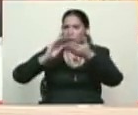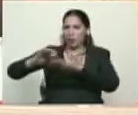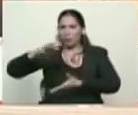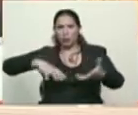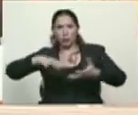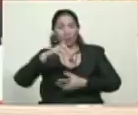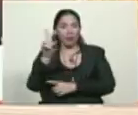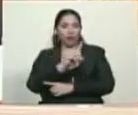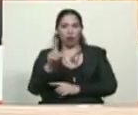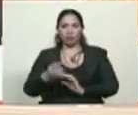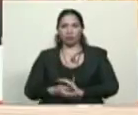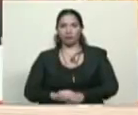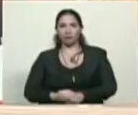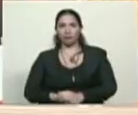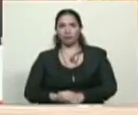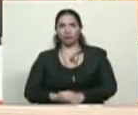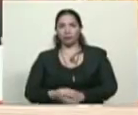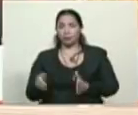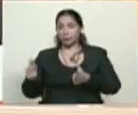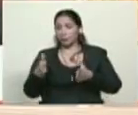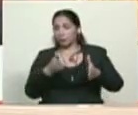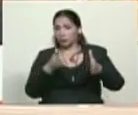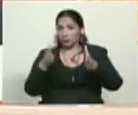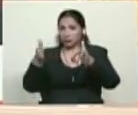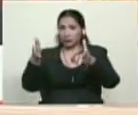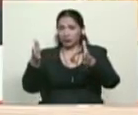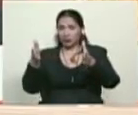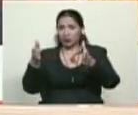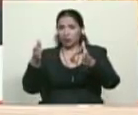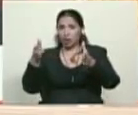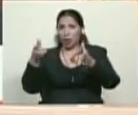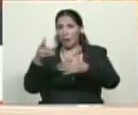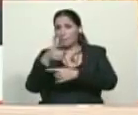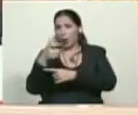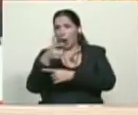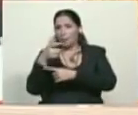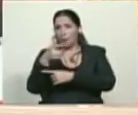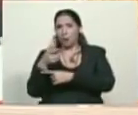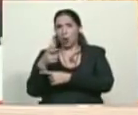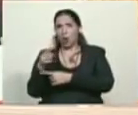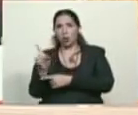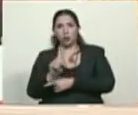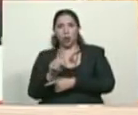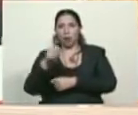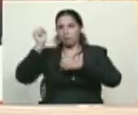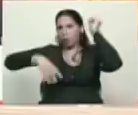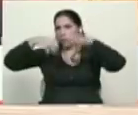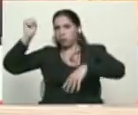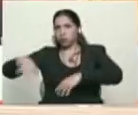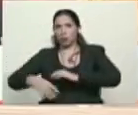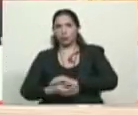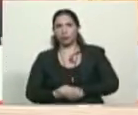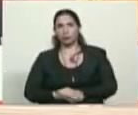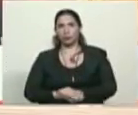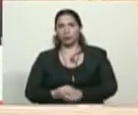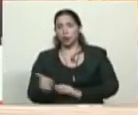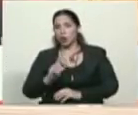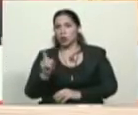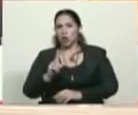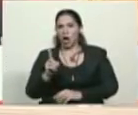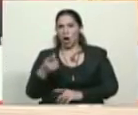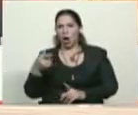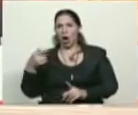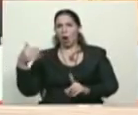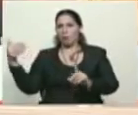conflictos. No, el camino no, eso no son las balas, no es el plomo, no son los misiles, no es la amenaza militar,